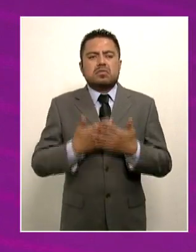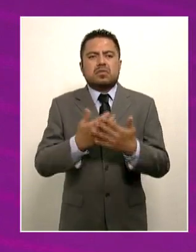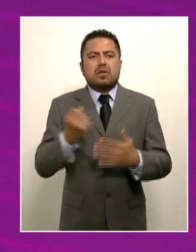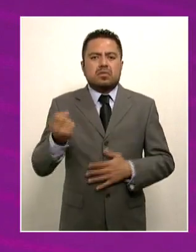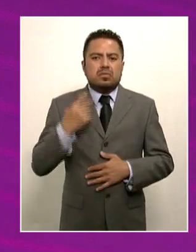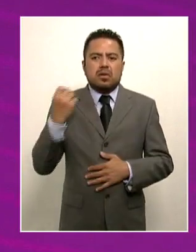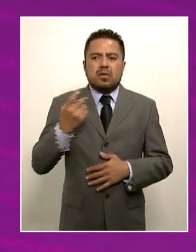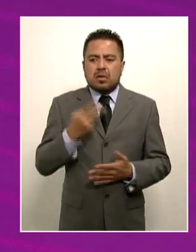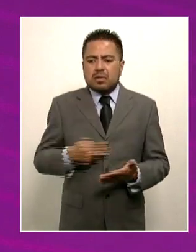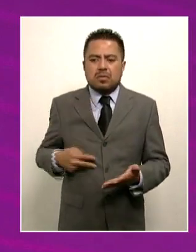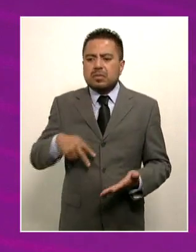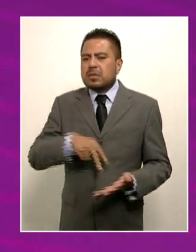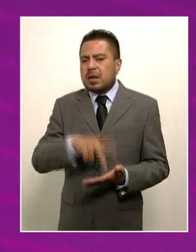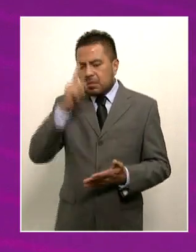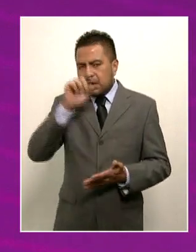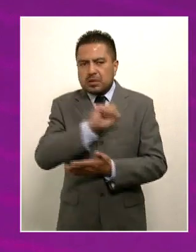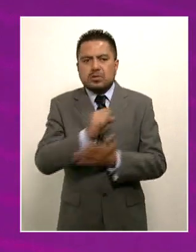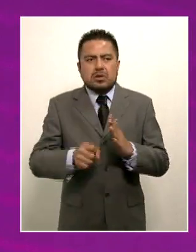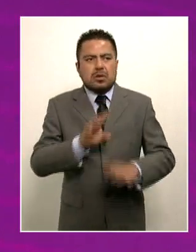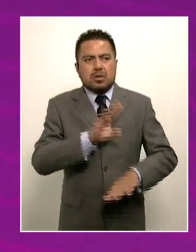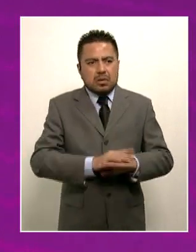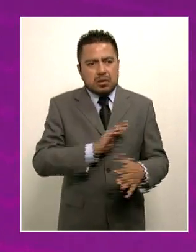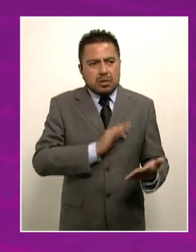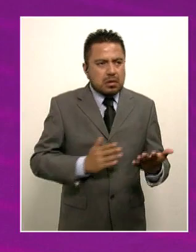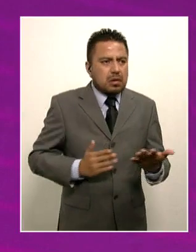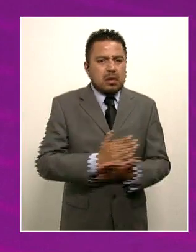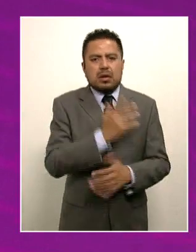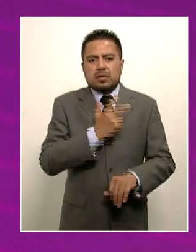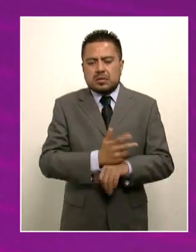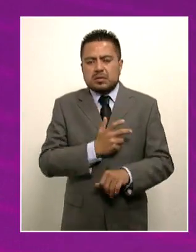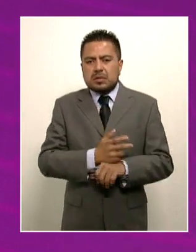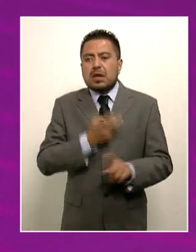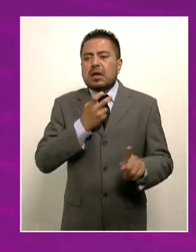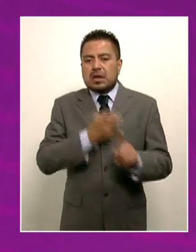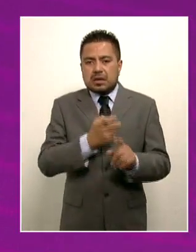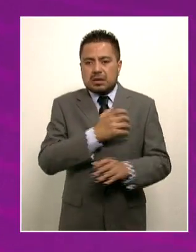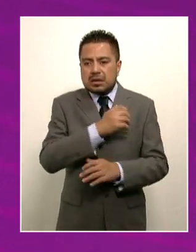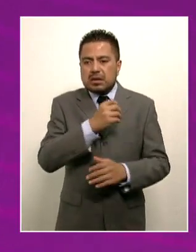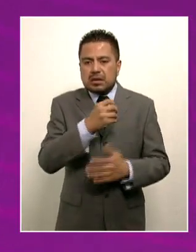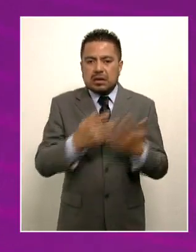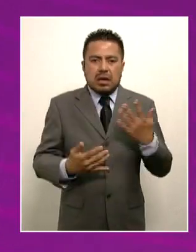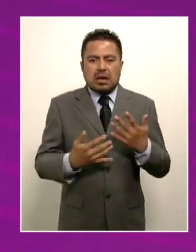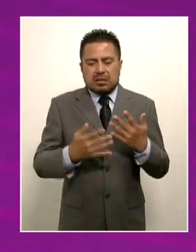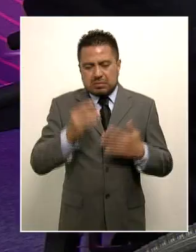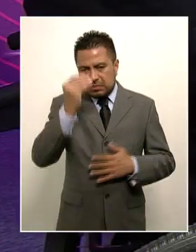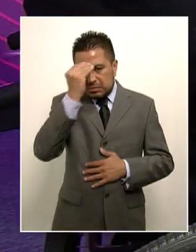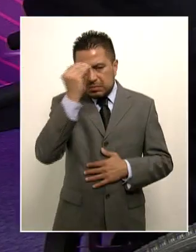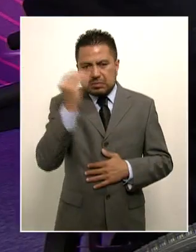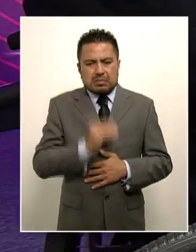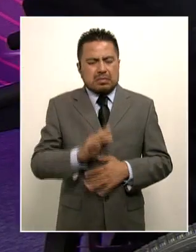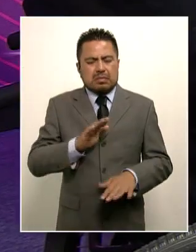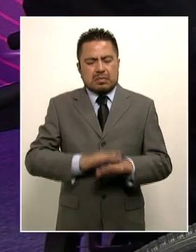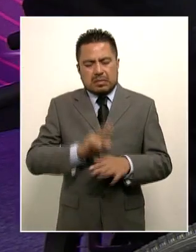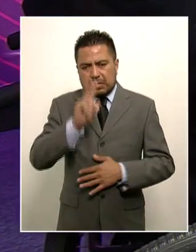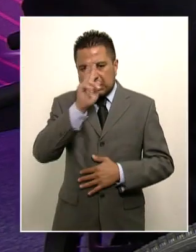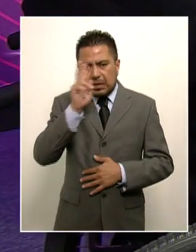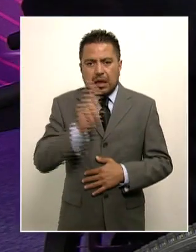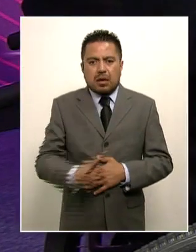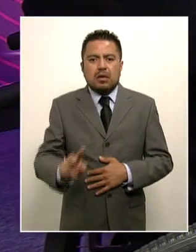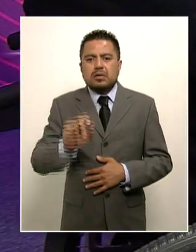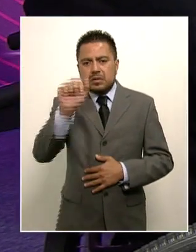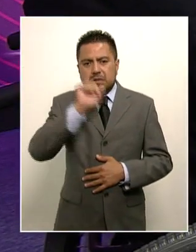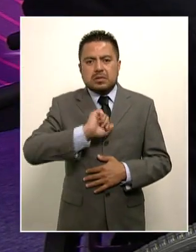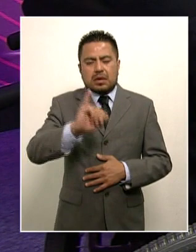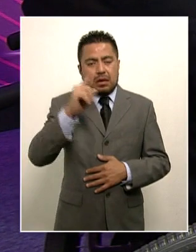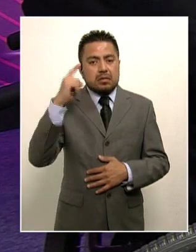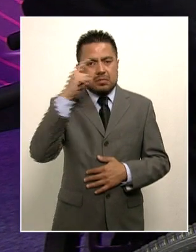audiencia para solicitar asilo en los Estados Unidos. Y eso son unas condiciones pues paupérrimas, ¿no? En términos generales. Sí, sí